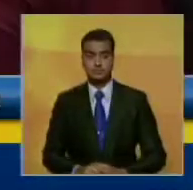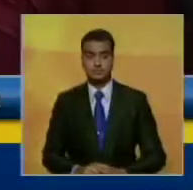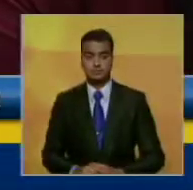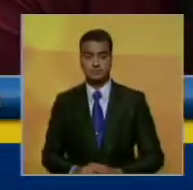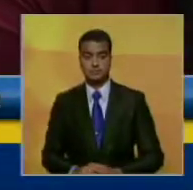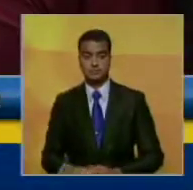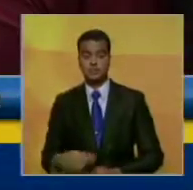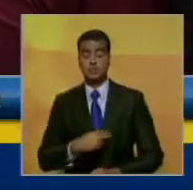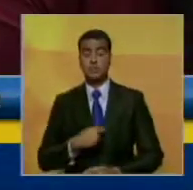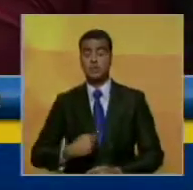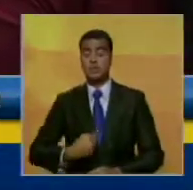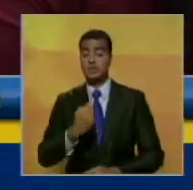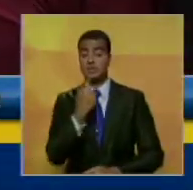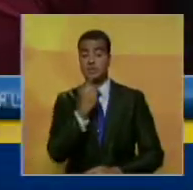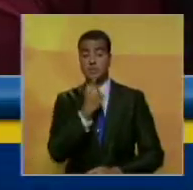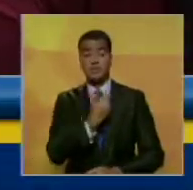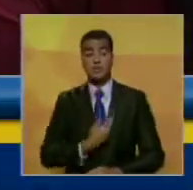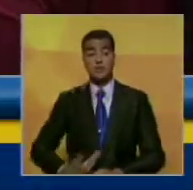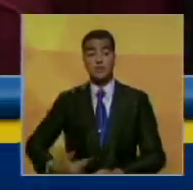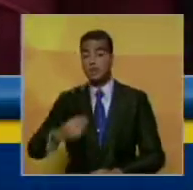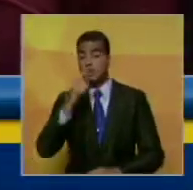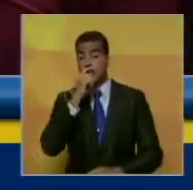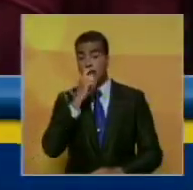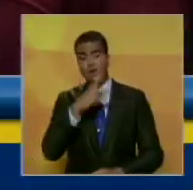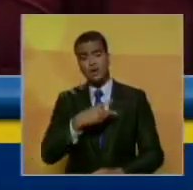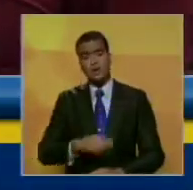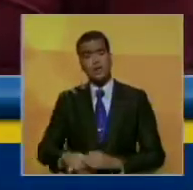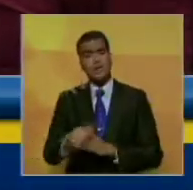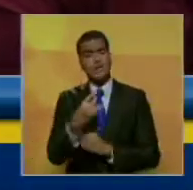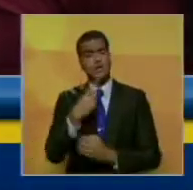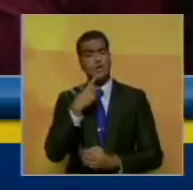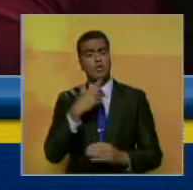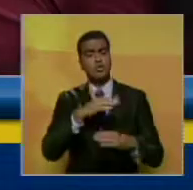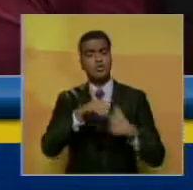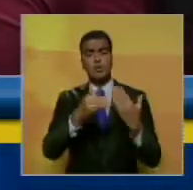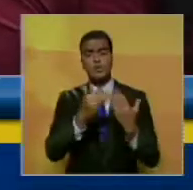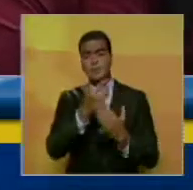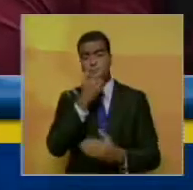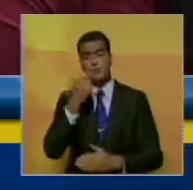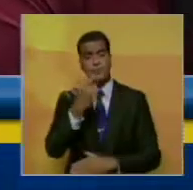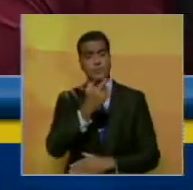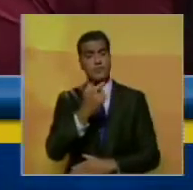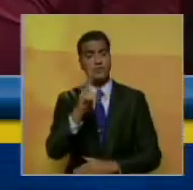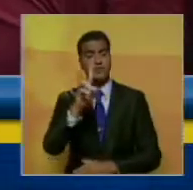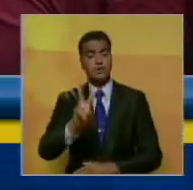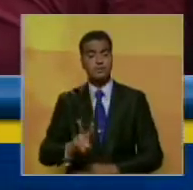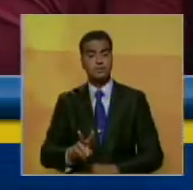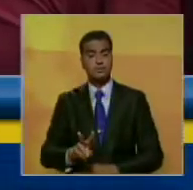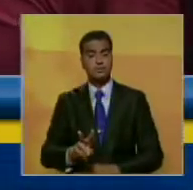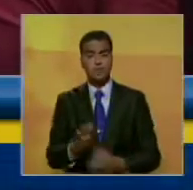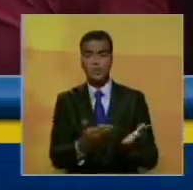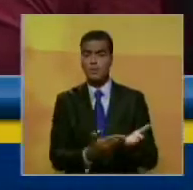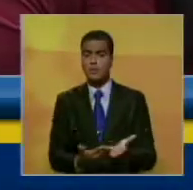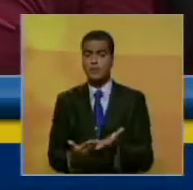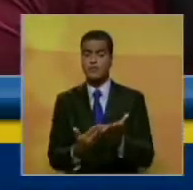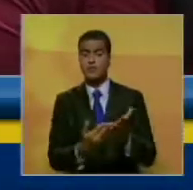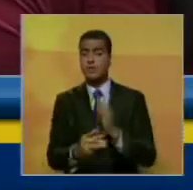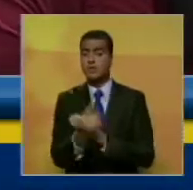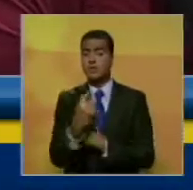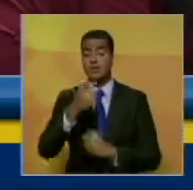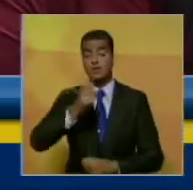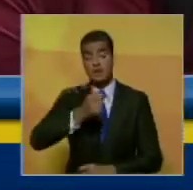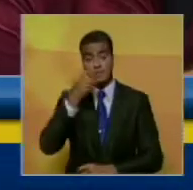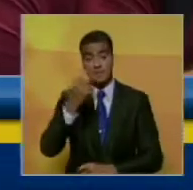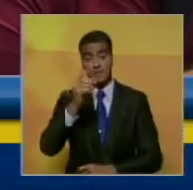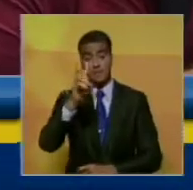Le decimos a Nicolás Maduro que no se equivoque con el movimiento estudiantil, que no se equivoque con el pueblo venezolano, que no se equivoque, que aquí el plan de